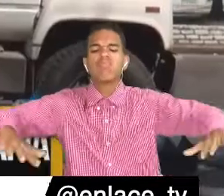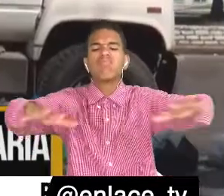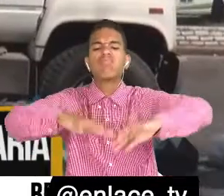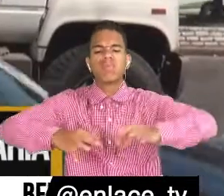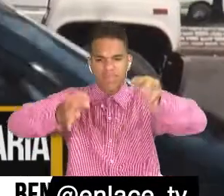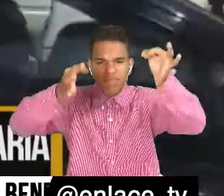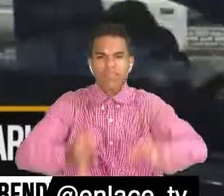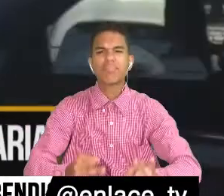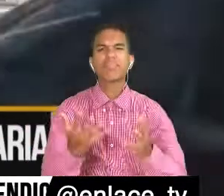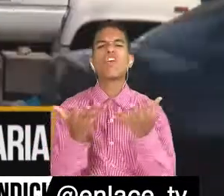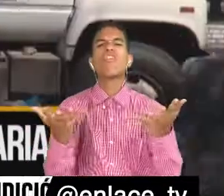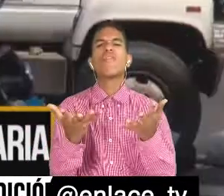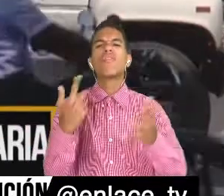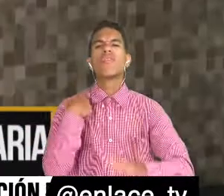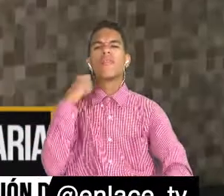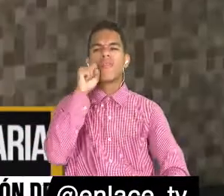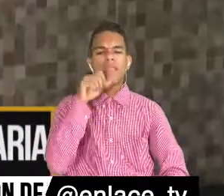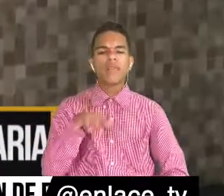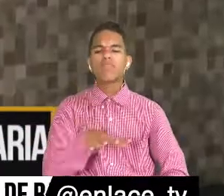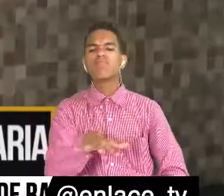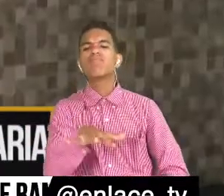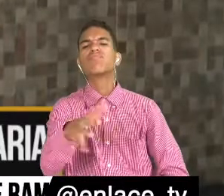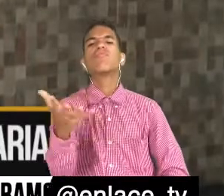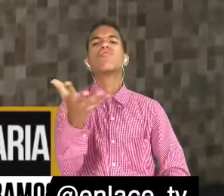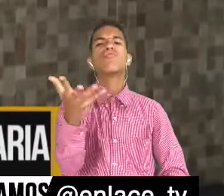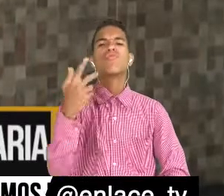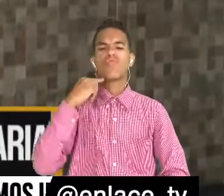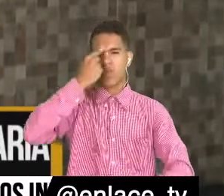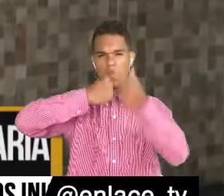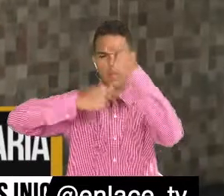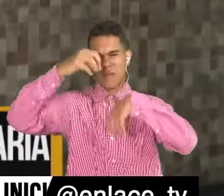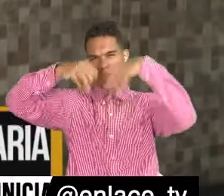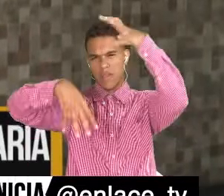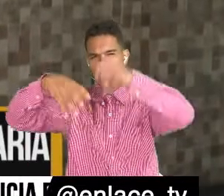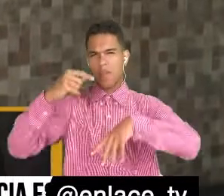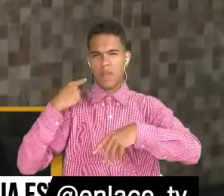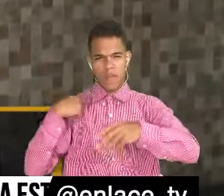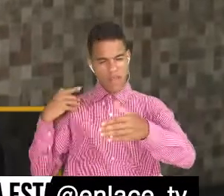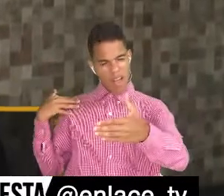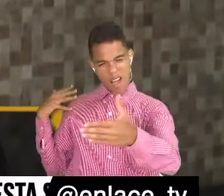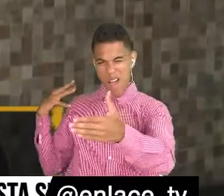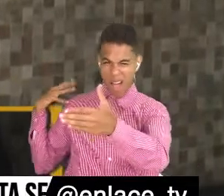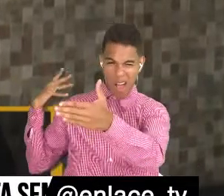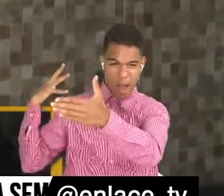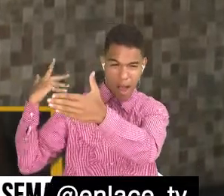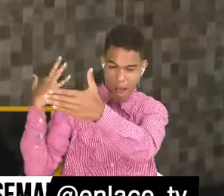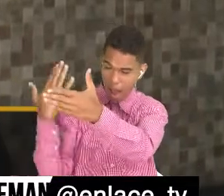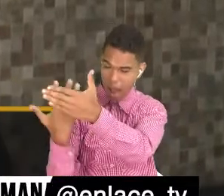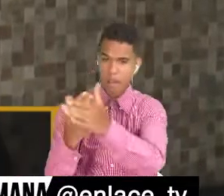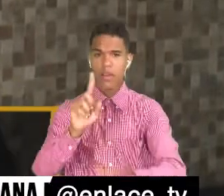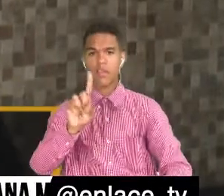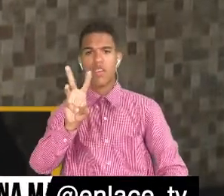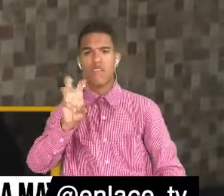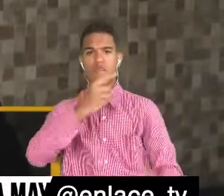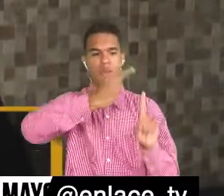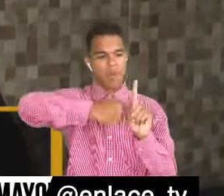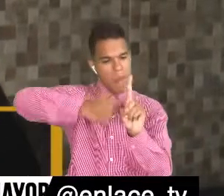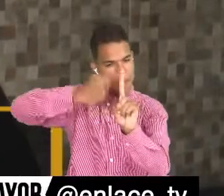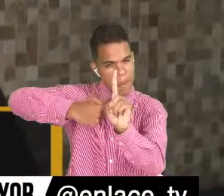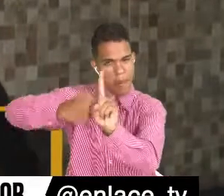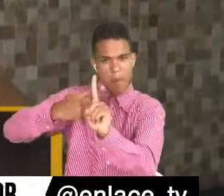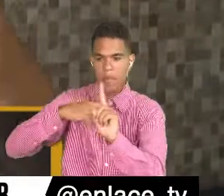Barranca Bermeja. Coordinando este tema para que en un término máximo de 18 meses ya Barranca Bermeja tenga una solución definitiva. Es decir, este gobierno